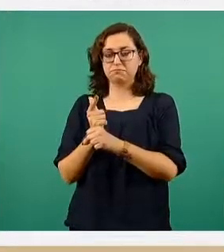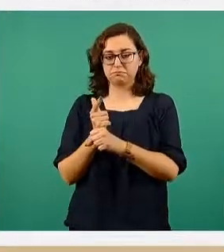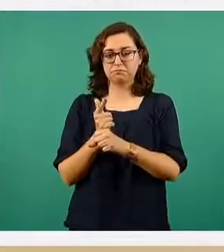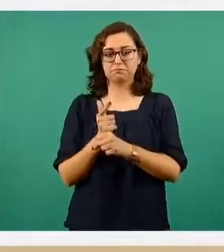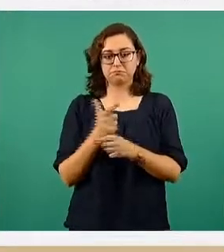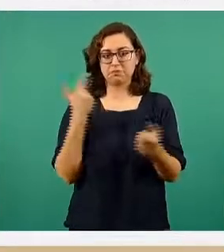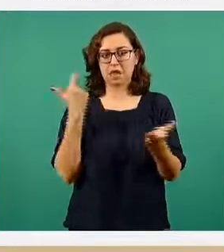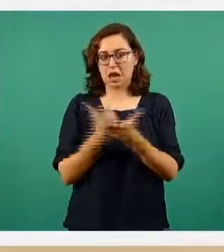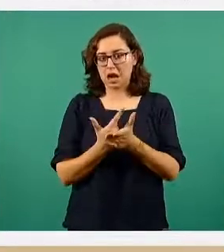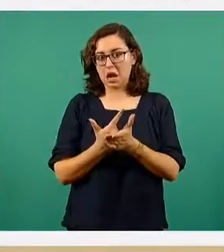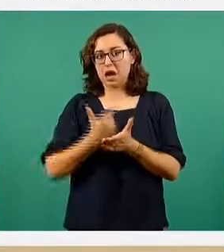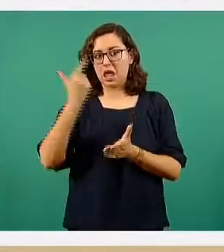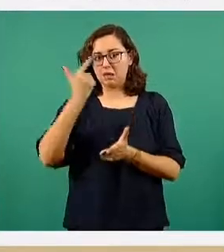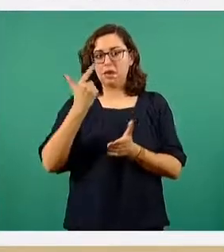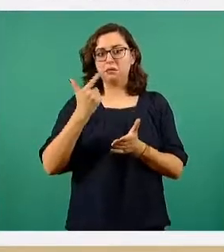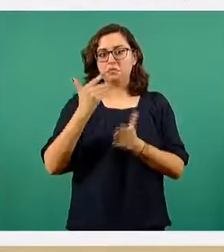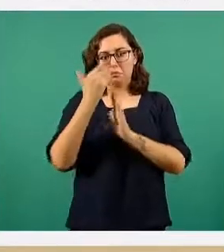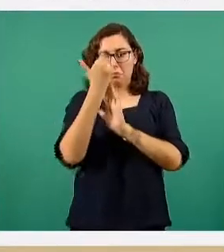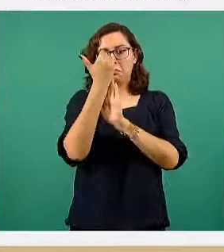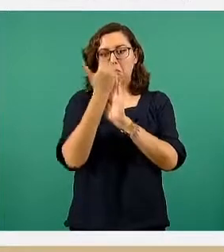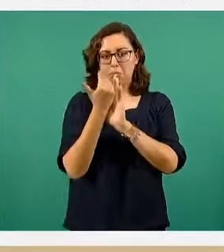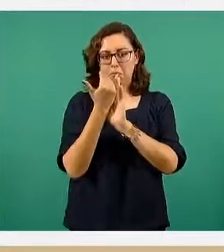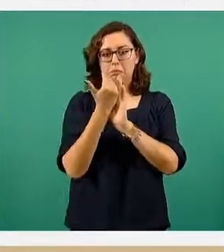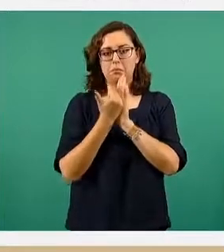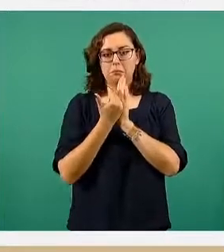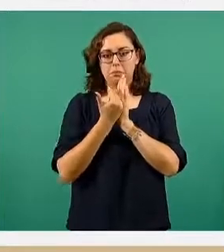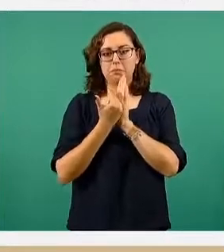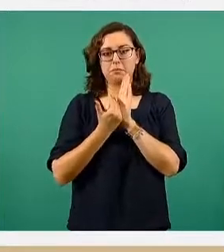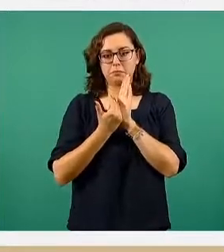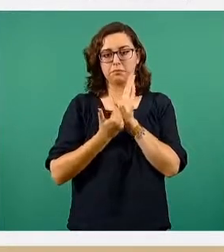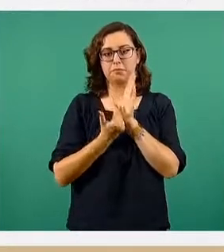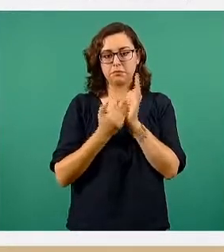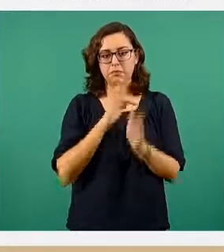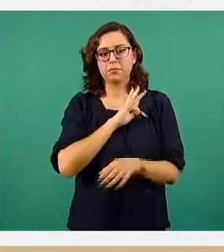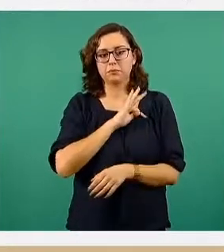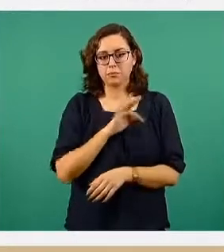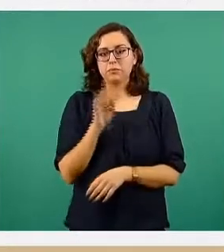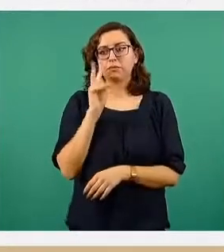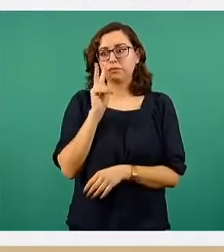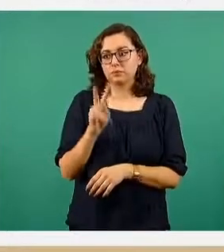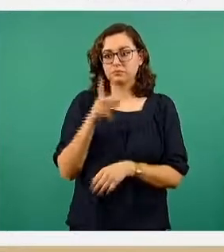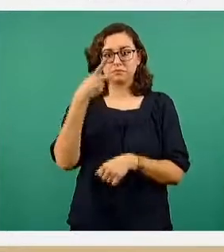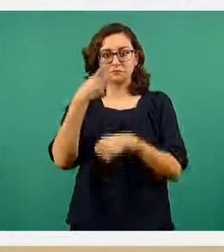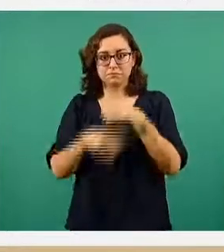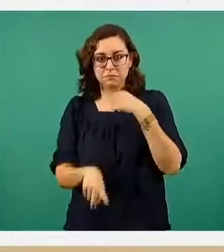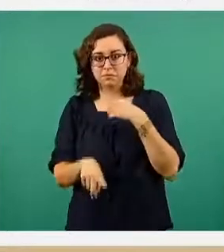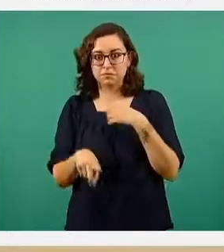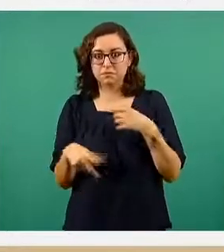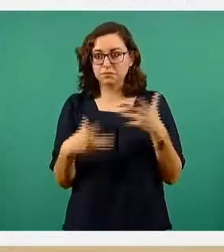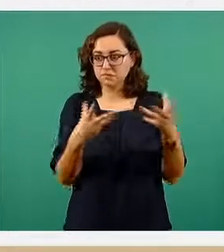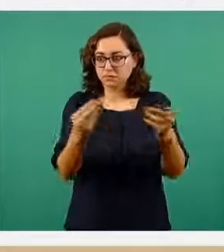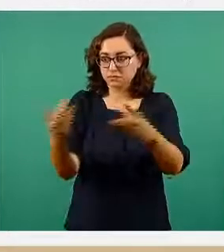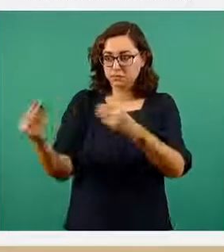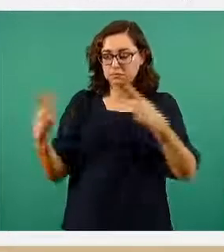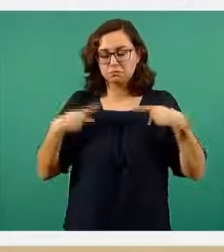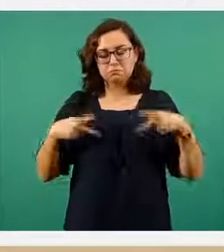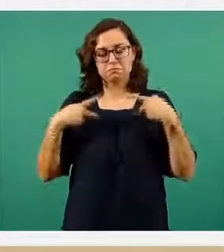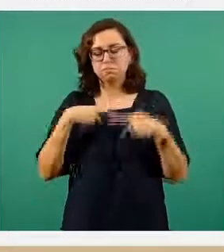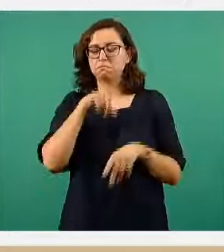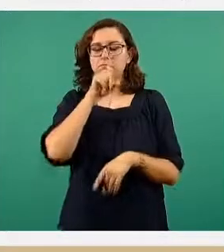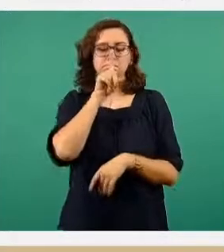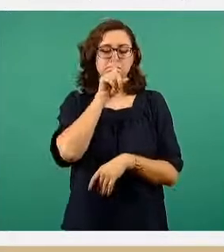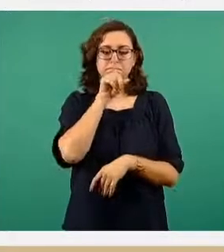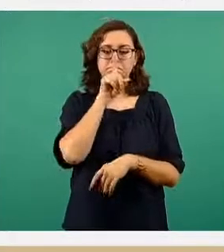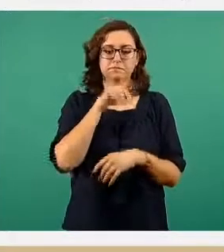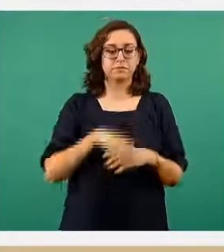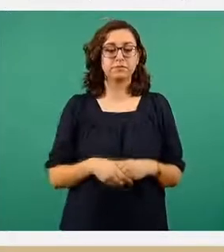la gravedad de la enfermedad y de cómo está afectando, y en este caso no está afectando de manera importante a la población.